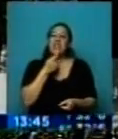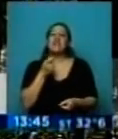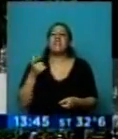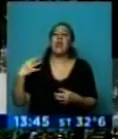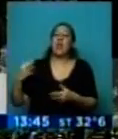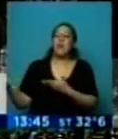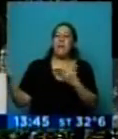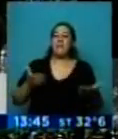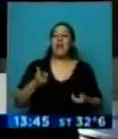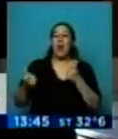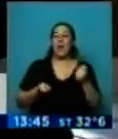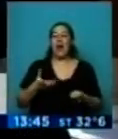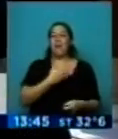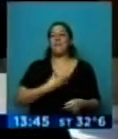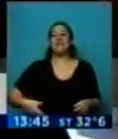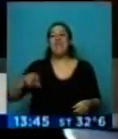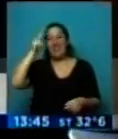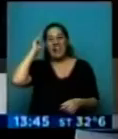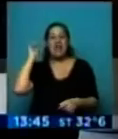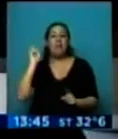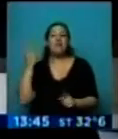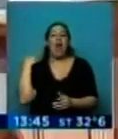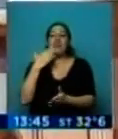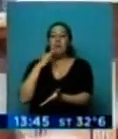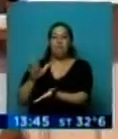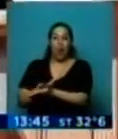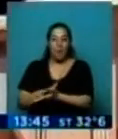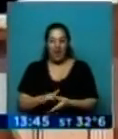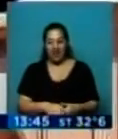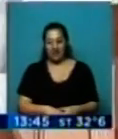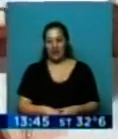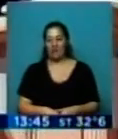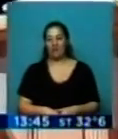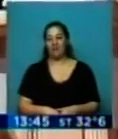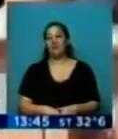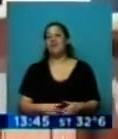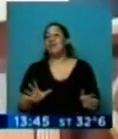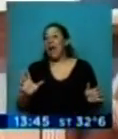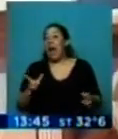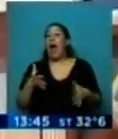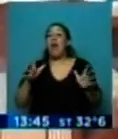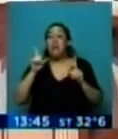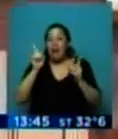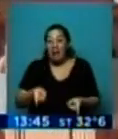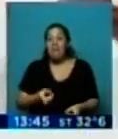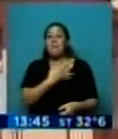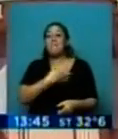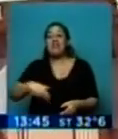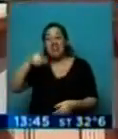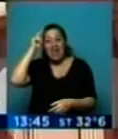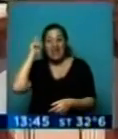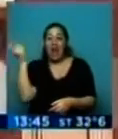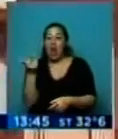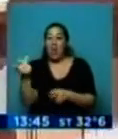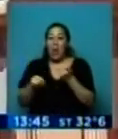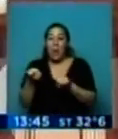Michelle Bachelet porque claro, se lo había prometido. No nos imaginaríamos quién te dice que salga también Michelle Bachelet. Puede ser, la